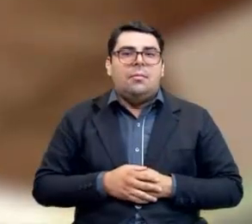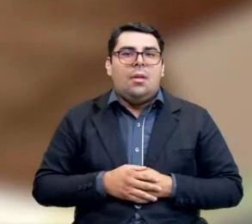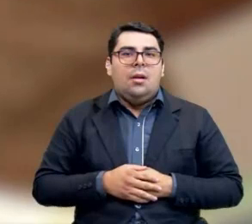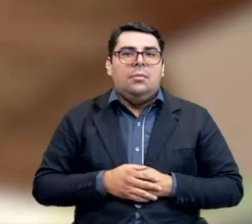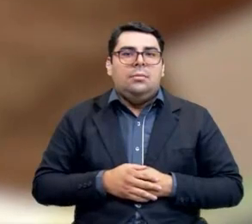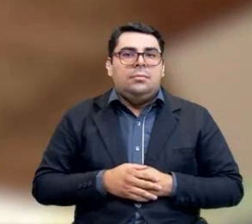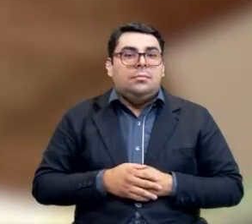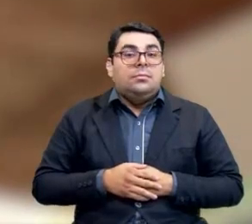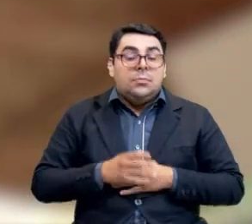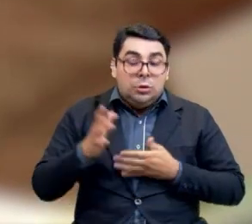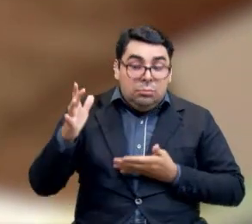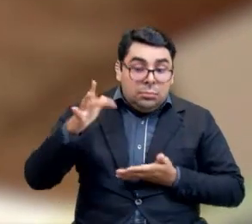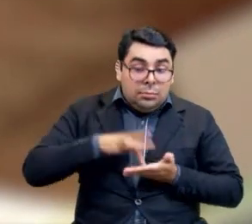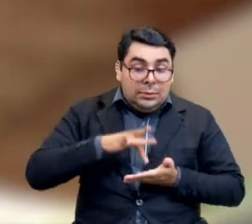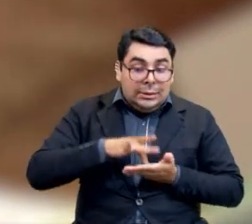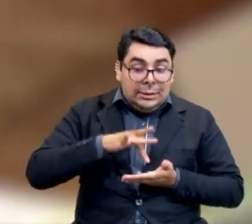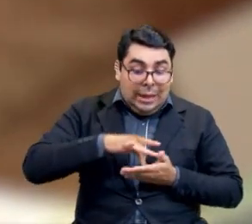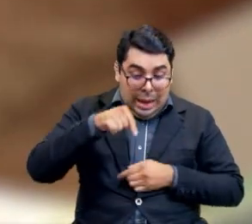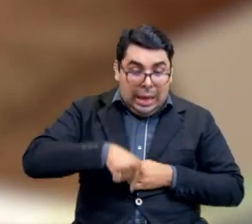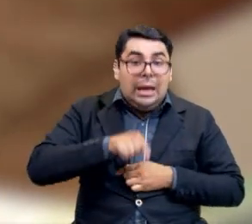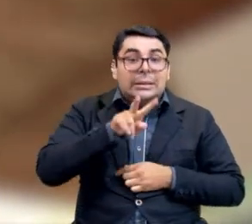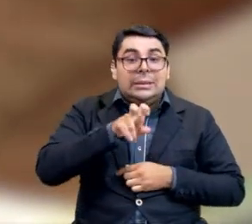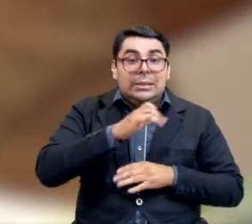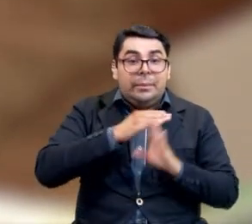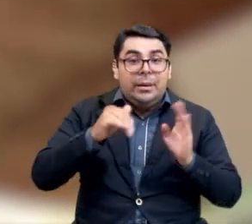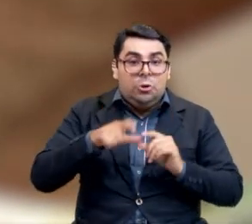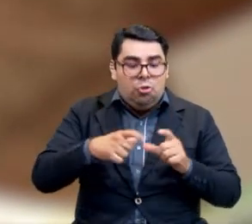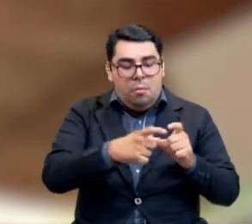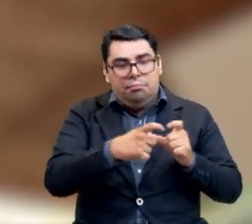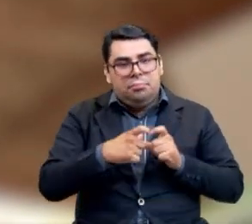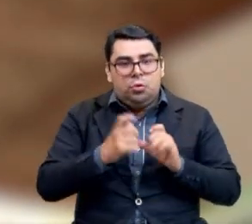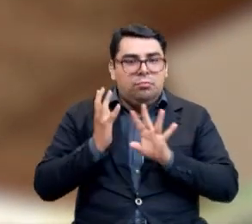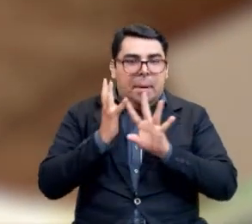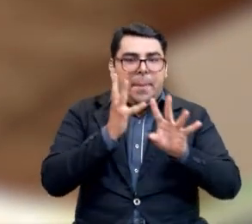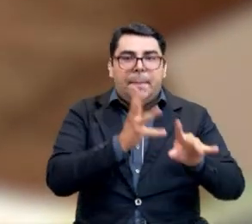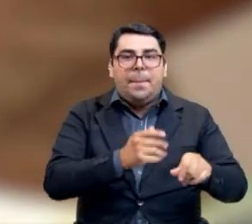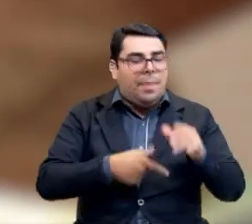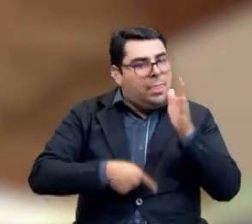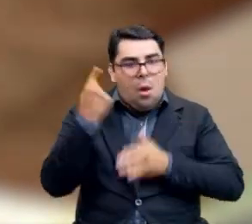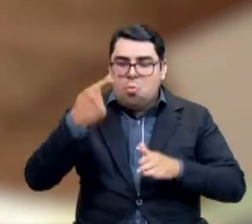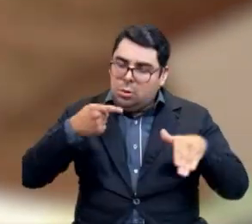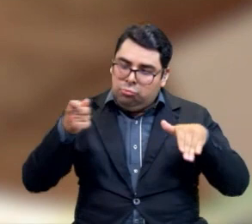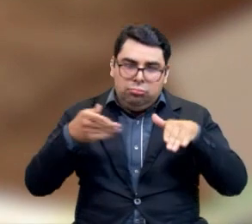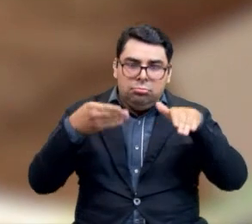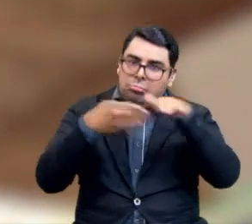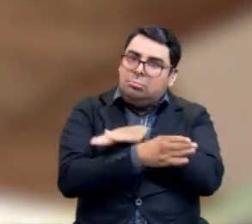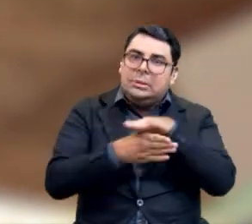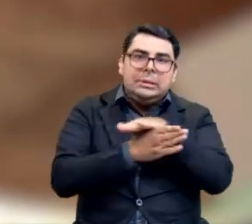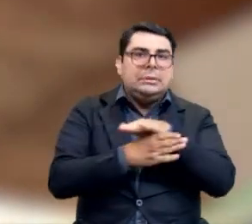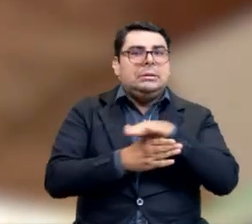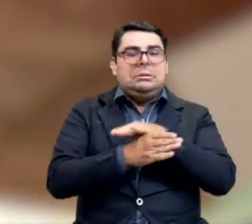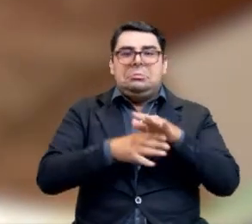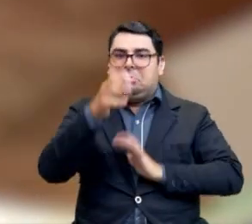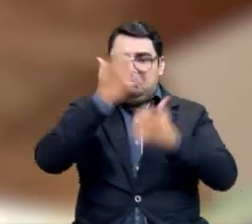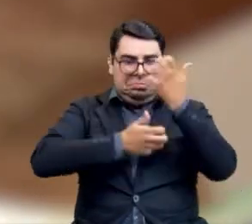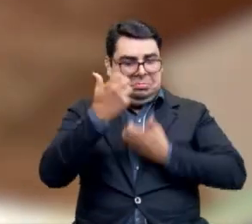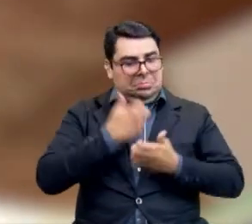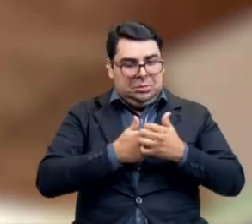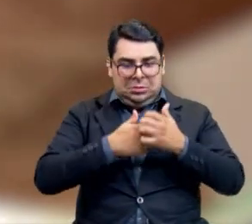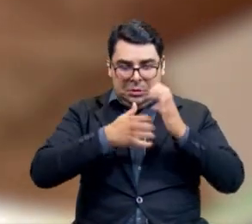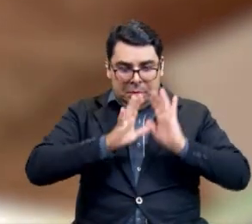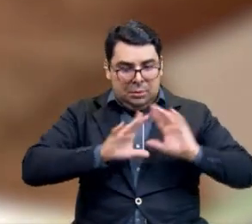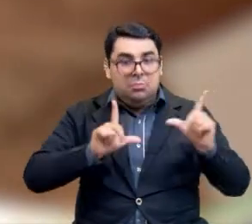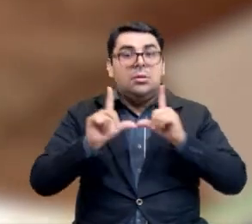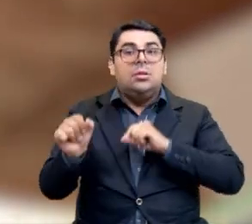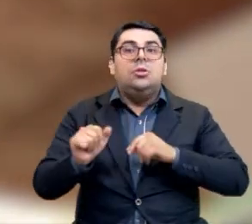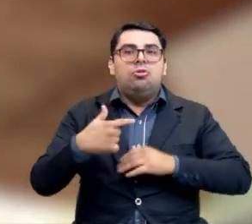Lléguenme a las 7:30 para yo pedir el primer ficho y pasarlo de uno, jovencito, pasarlo de una. Usted hace los exámenes y yo lo paso y yo